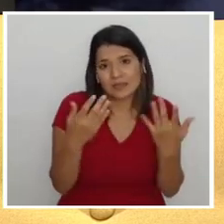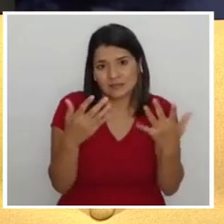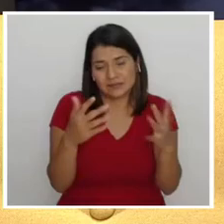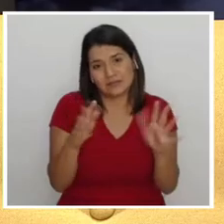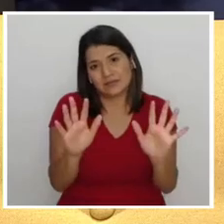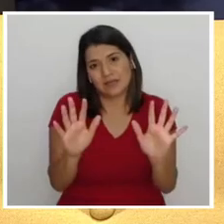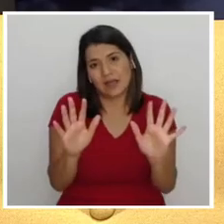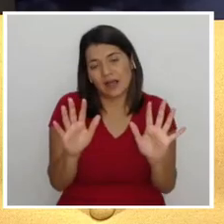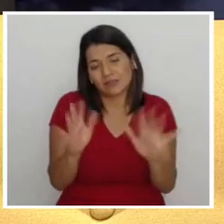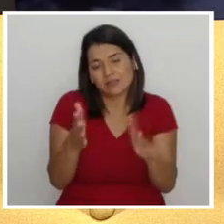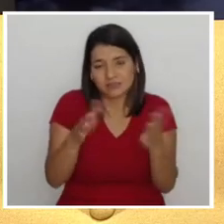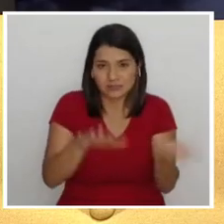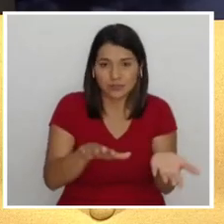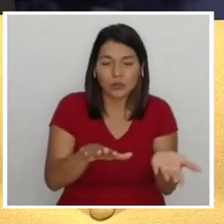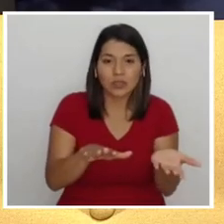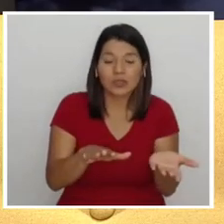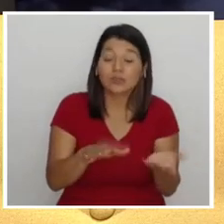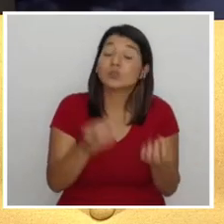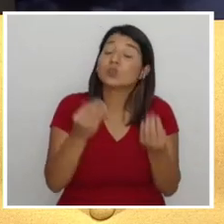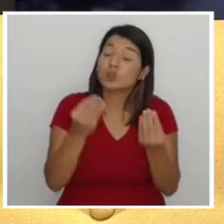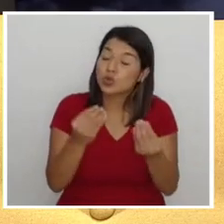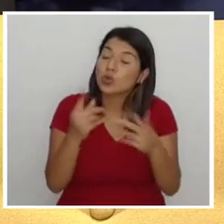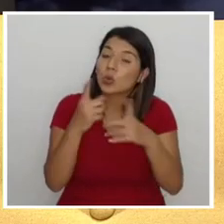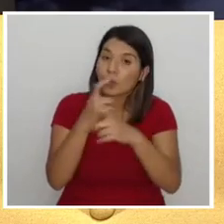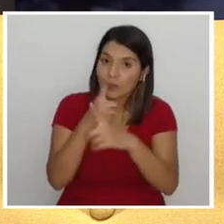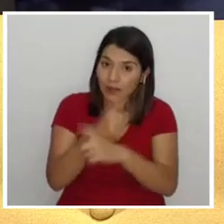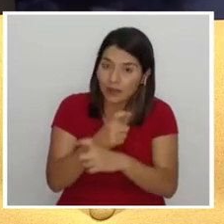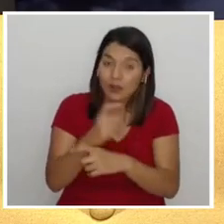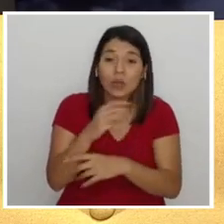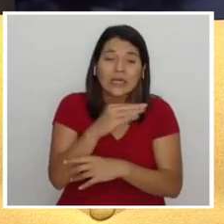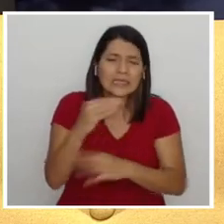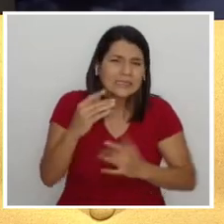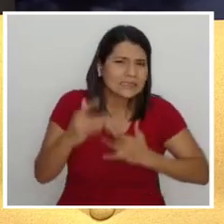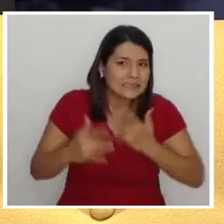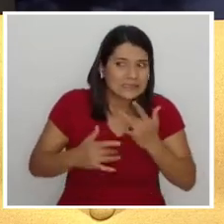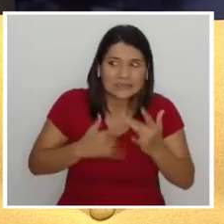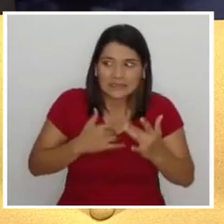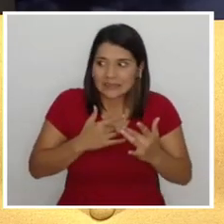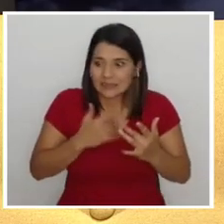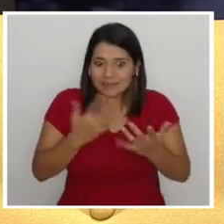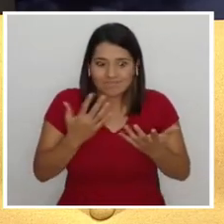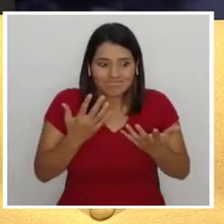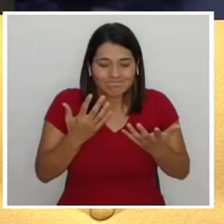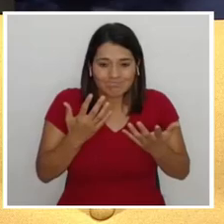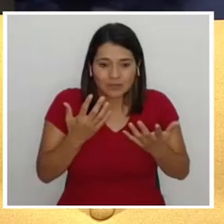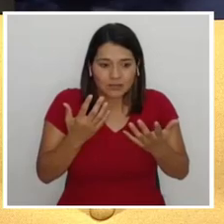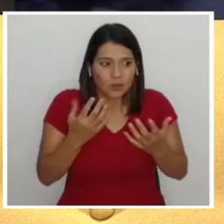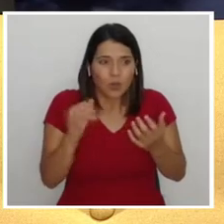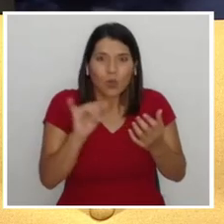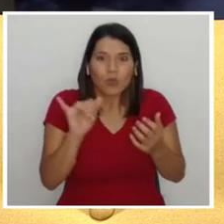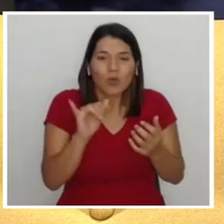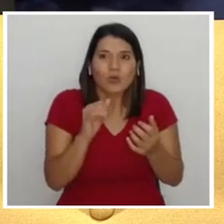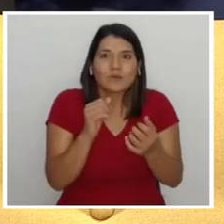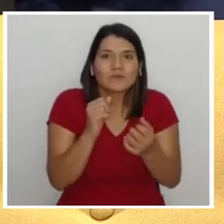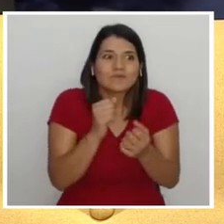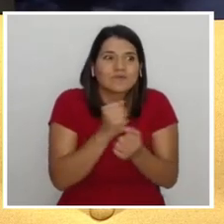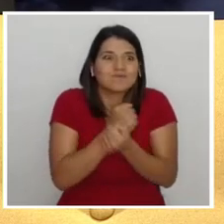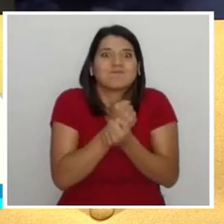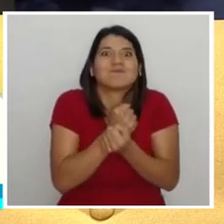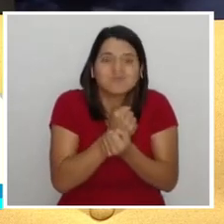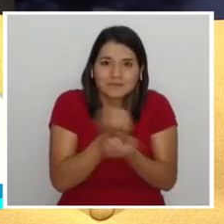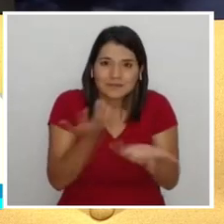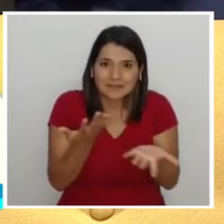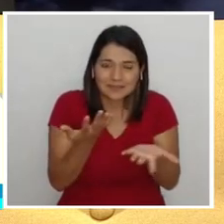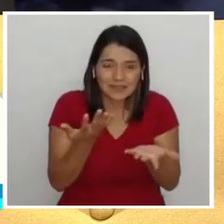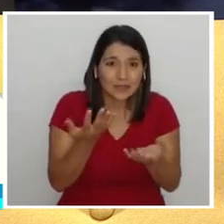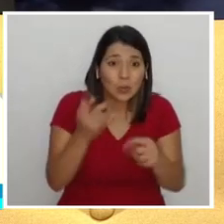vida, es bastante complicado y se siente uno impotente de no poder entregarle a las personas